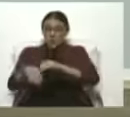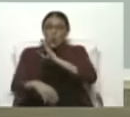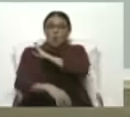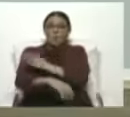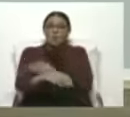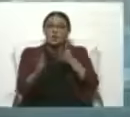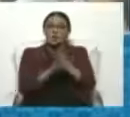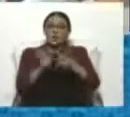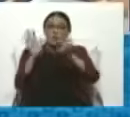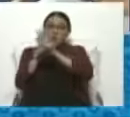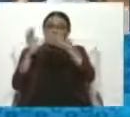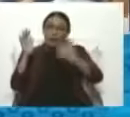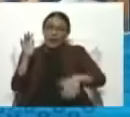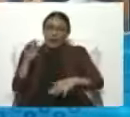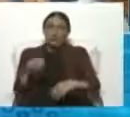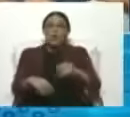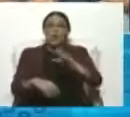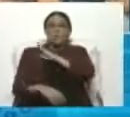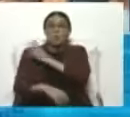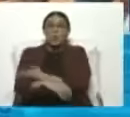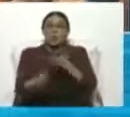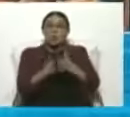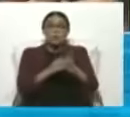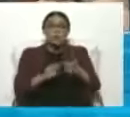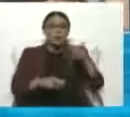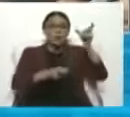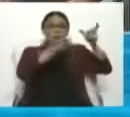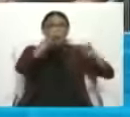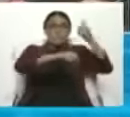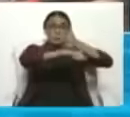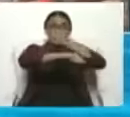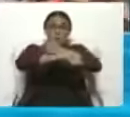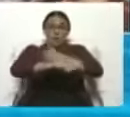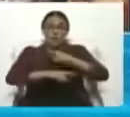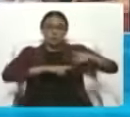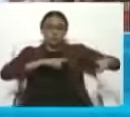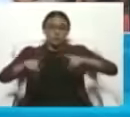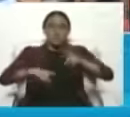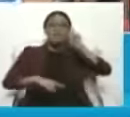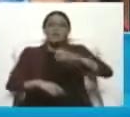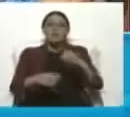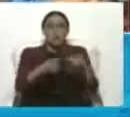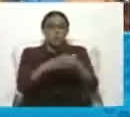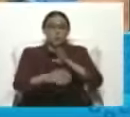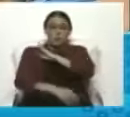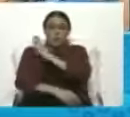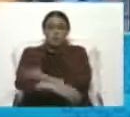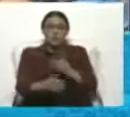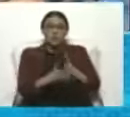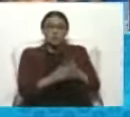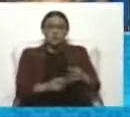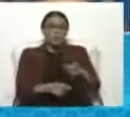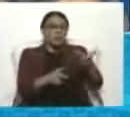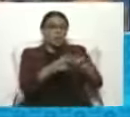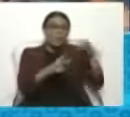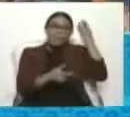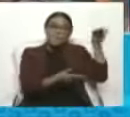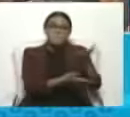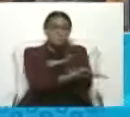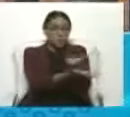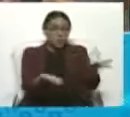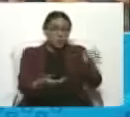el Poder Ejecutivo y el Poder Ciudadano, la Fiscalía, la Defensoría del Pueblo, la